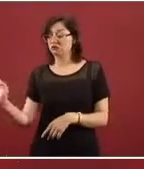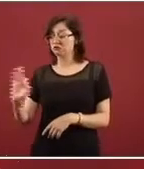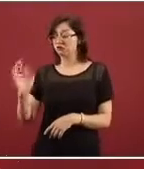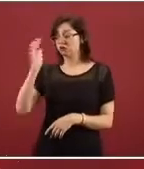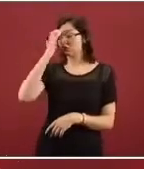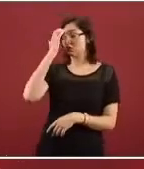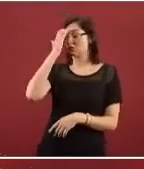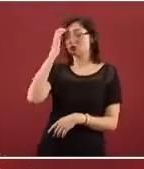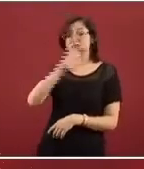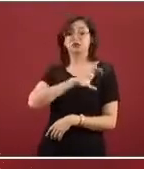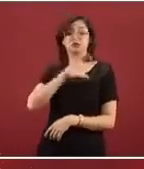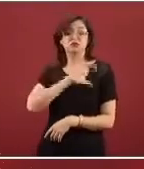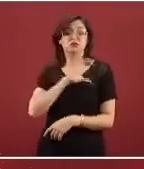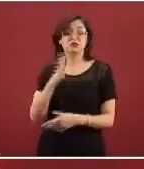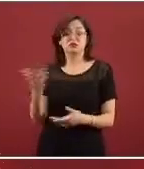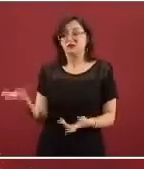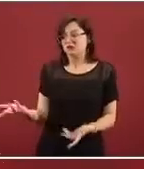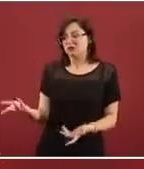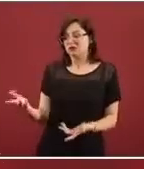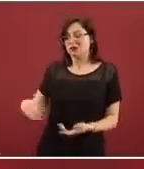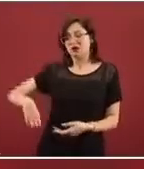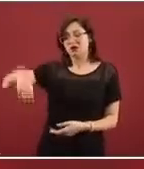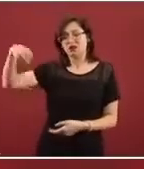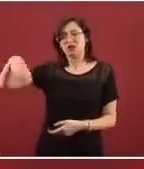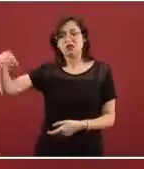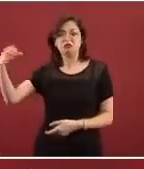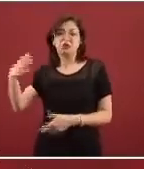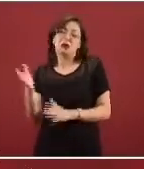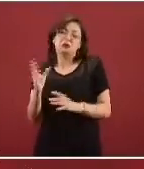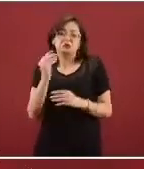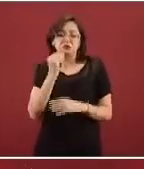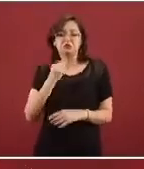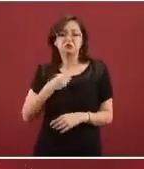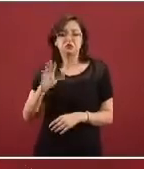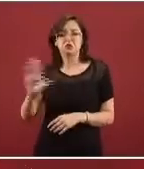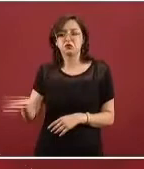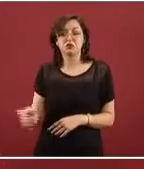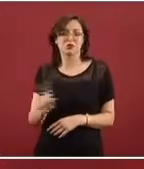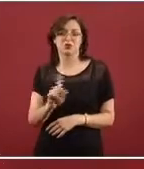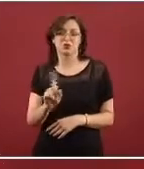sobre todo adultos mayores. Entonces no esperamos una oposición.